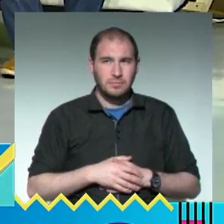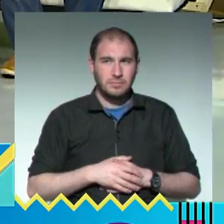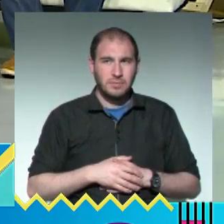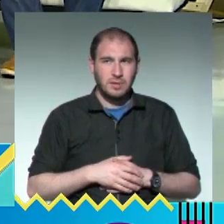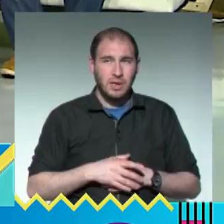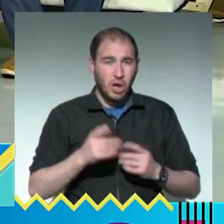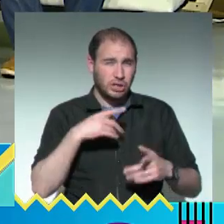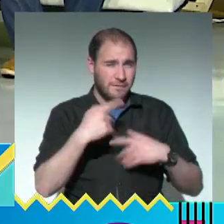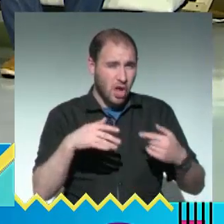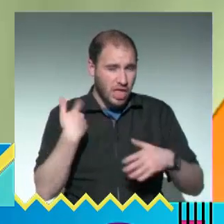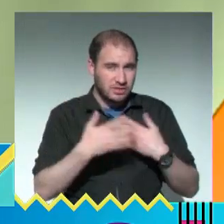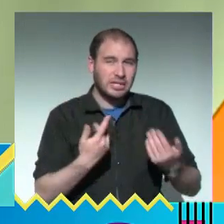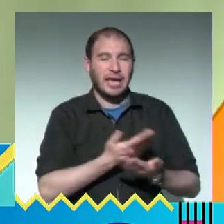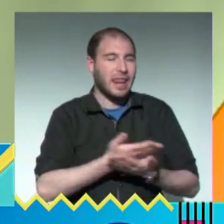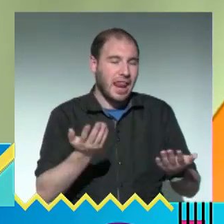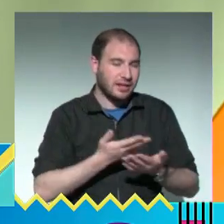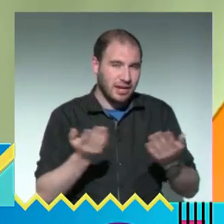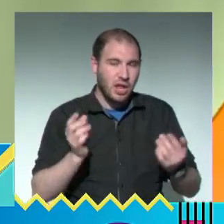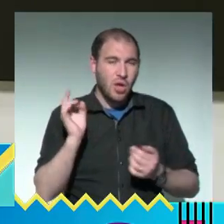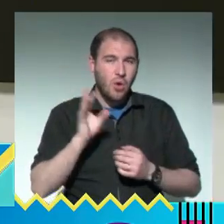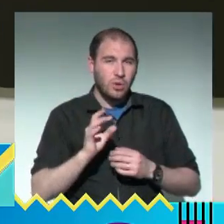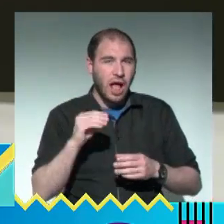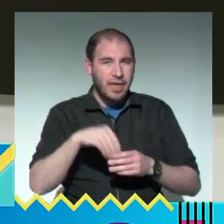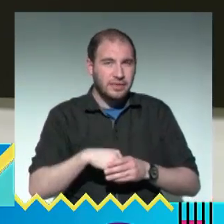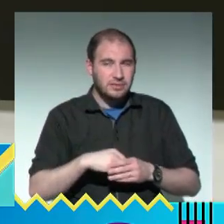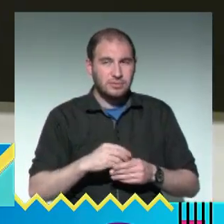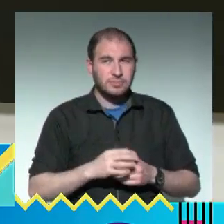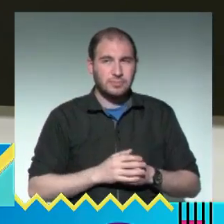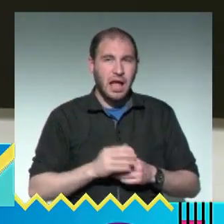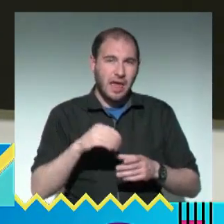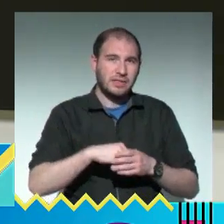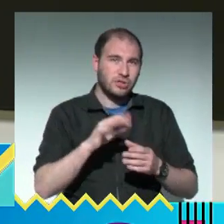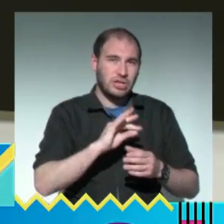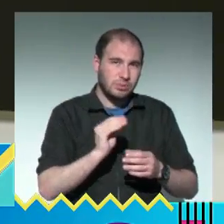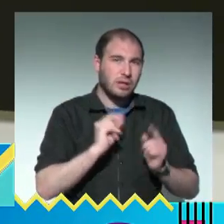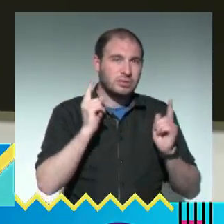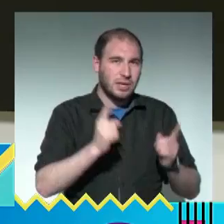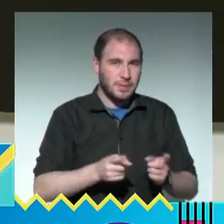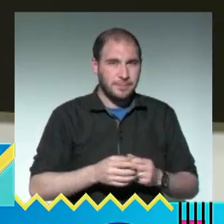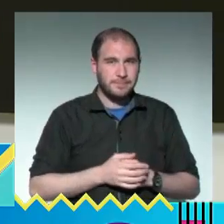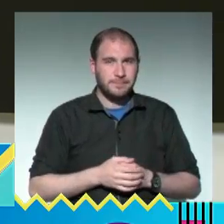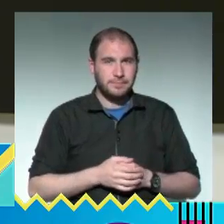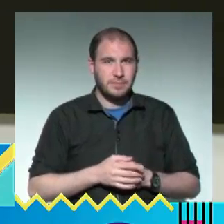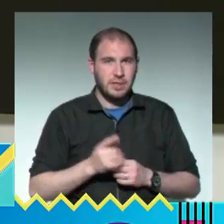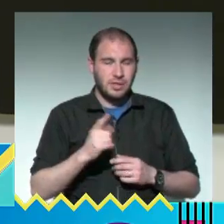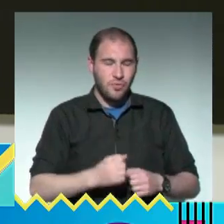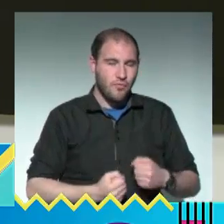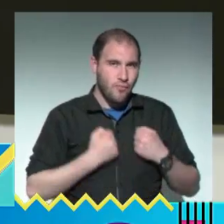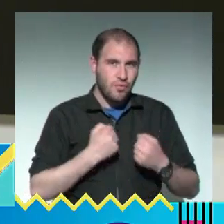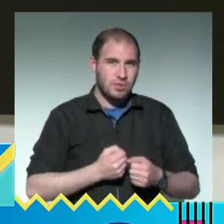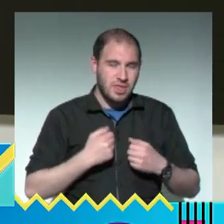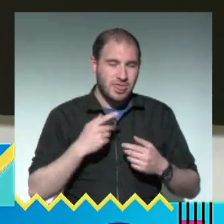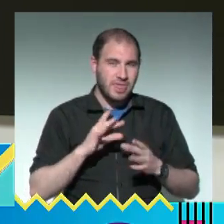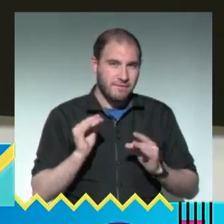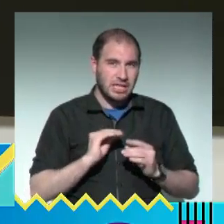los hechos violentos que veíamos... En general, no solamente dentro dentro del recinto, que también fue bastante intenso, ¿no?, en la